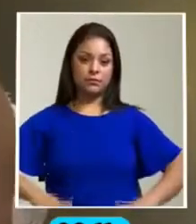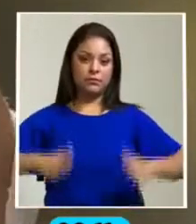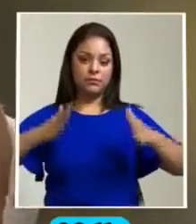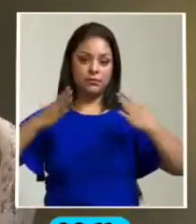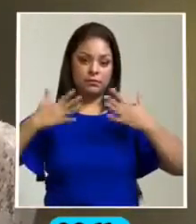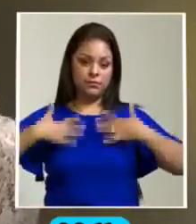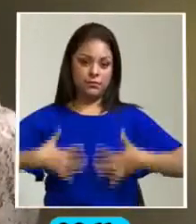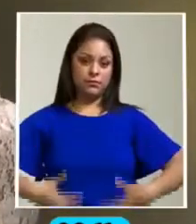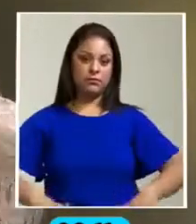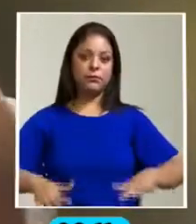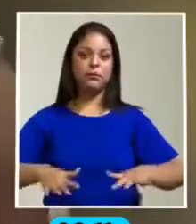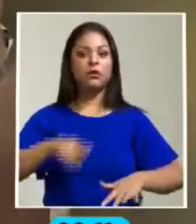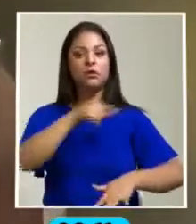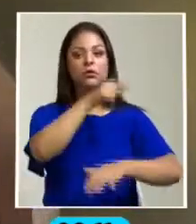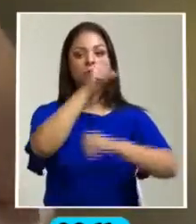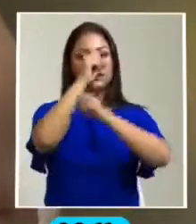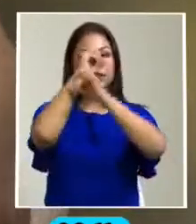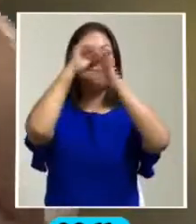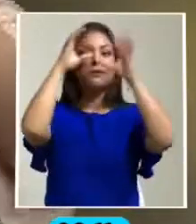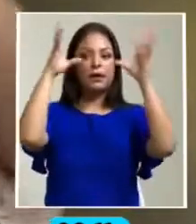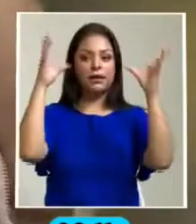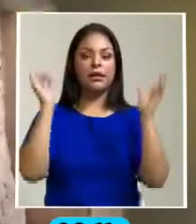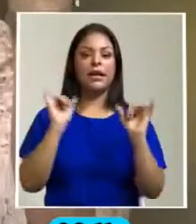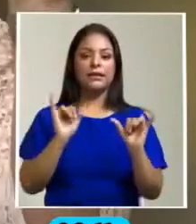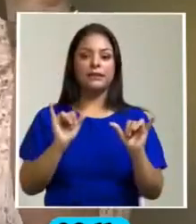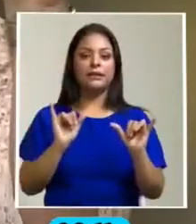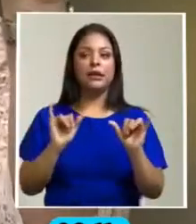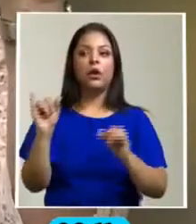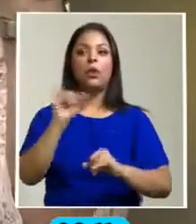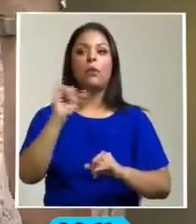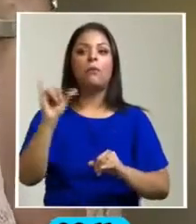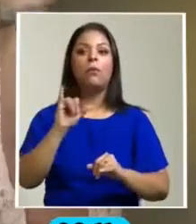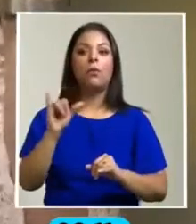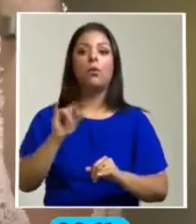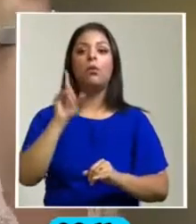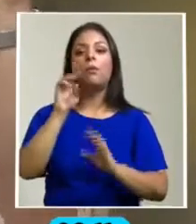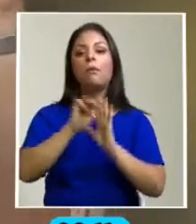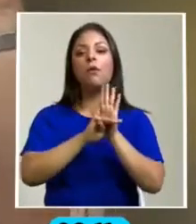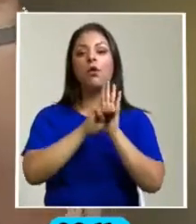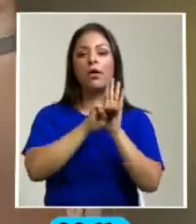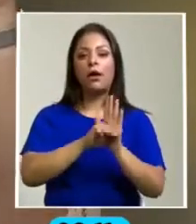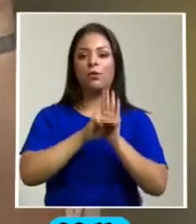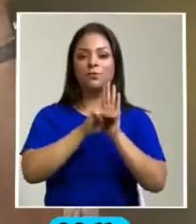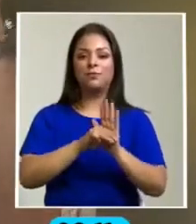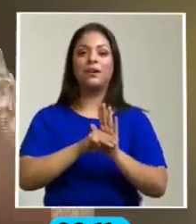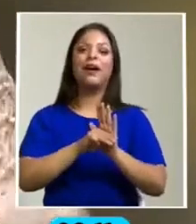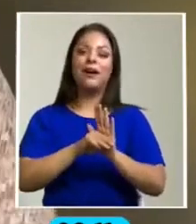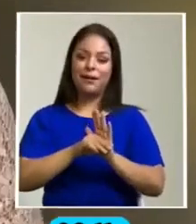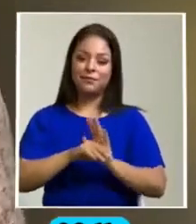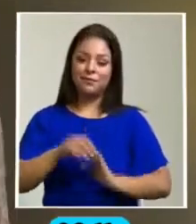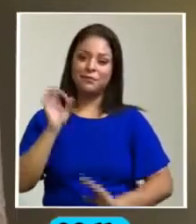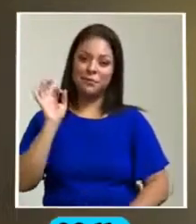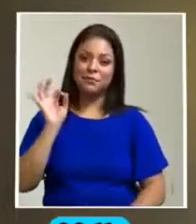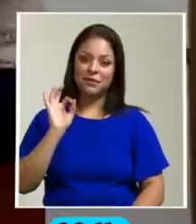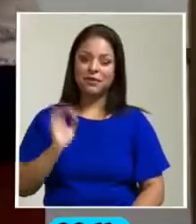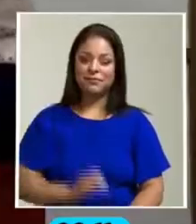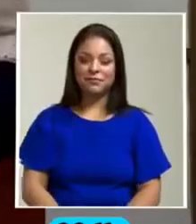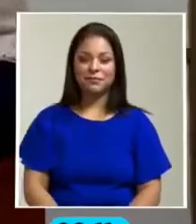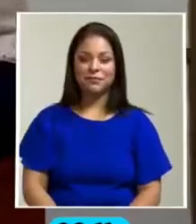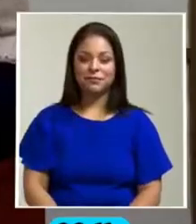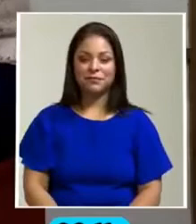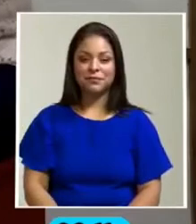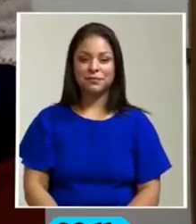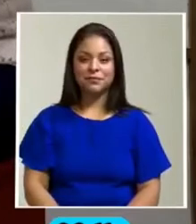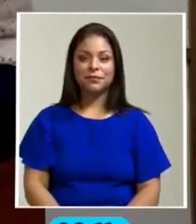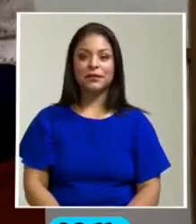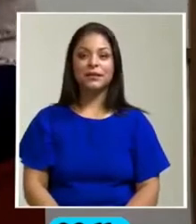imaginar con modelos. Pensemos en algo con modelo. Ah, me parece. Eso es una manera muy fácil de enseñarles. Entonces, niños y